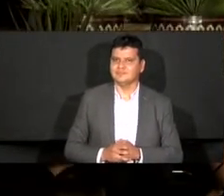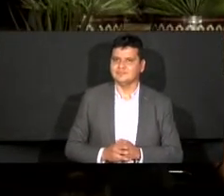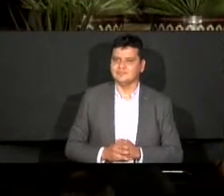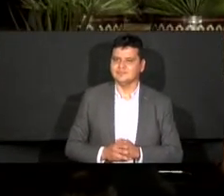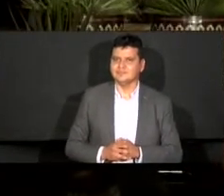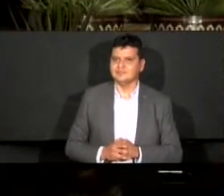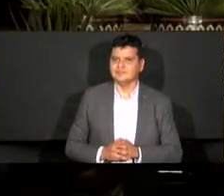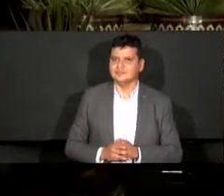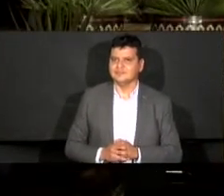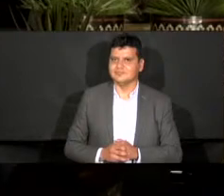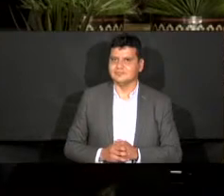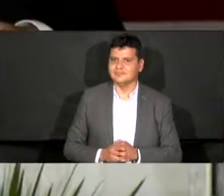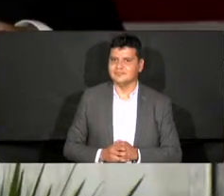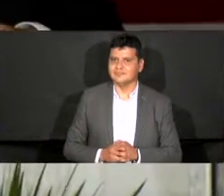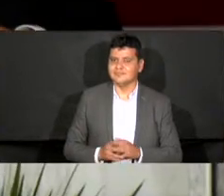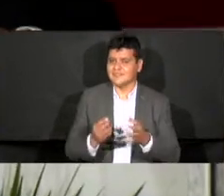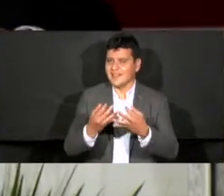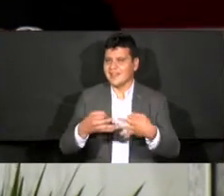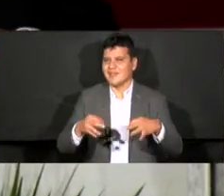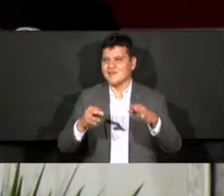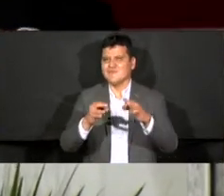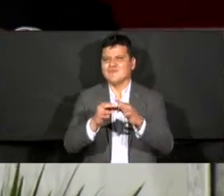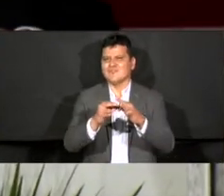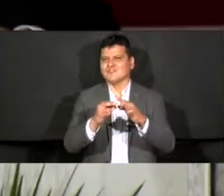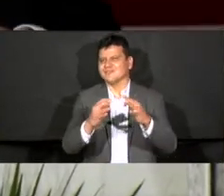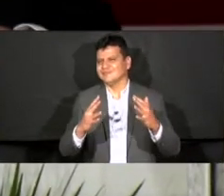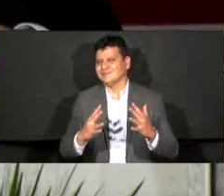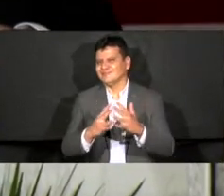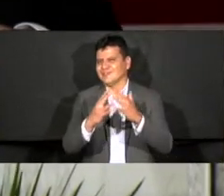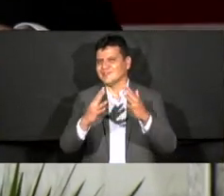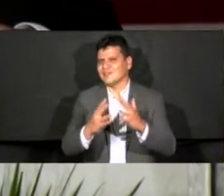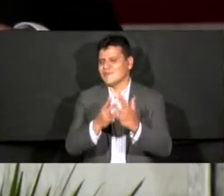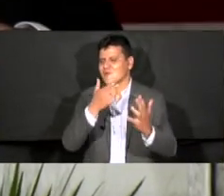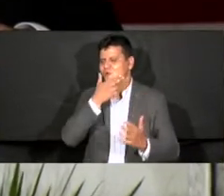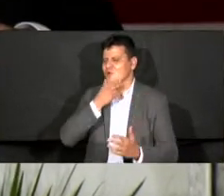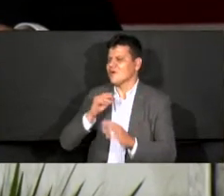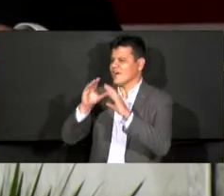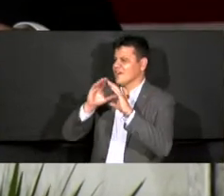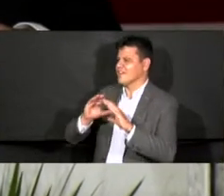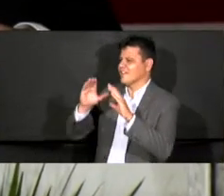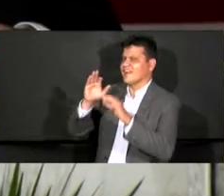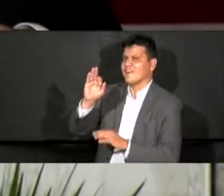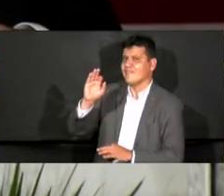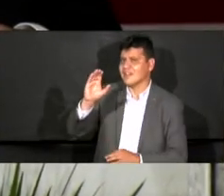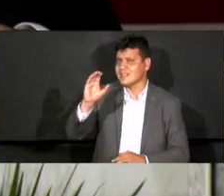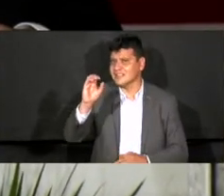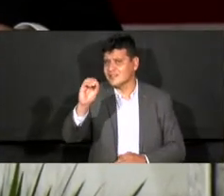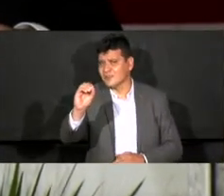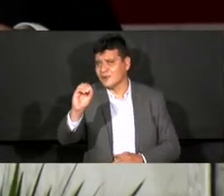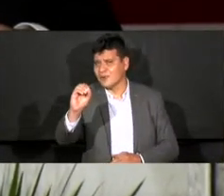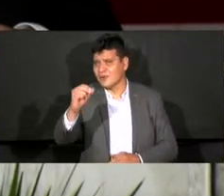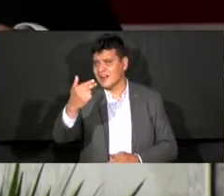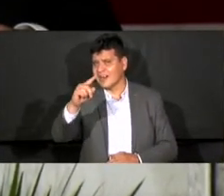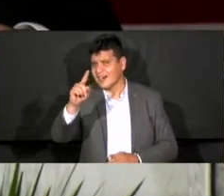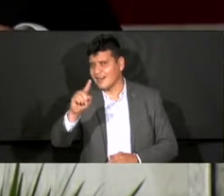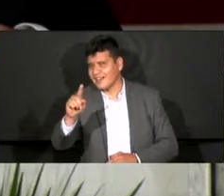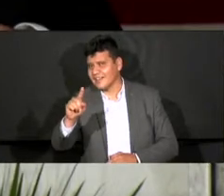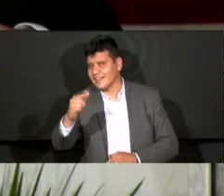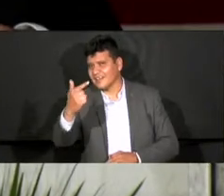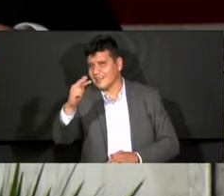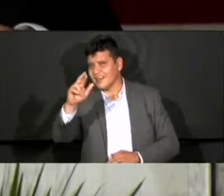Destacamos la participación del tenor Francisco Hernández Grado, quien